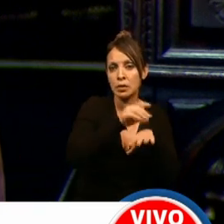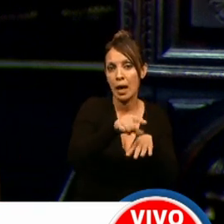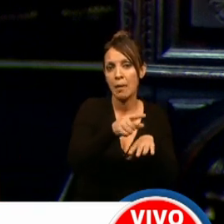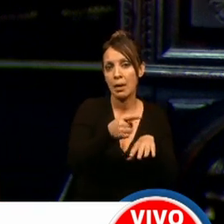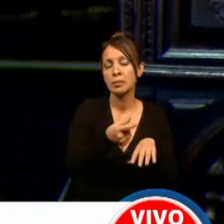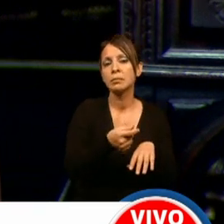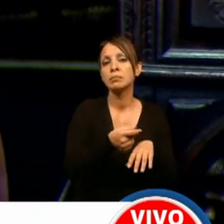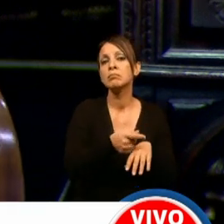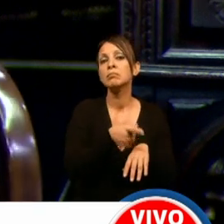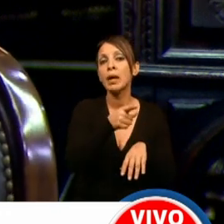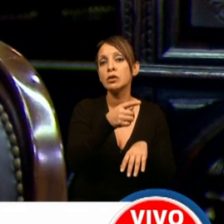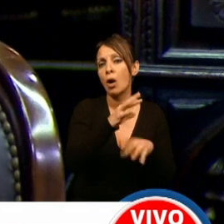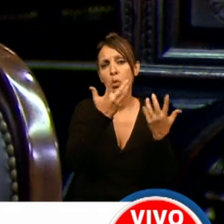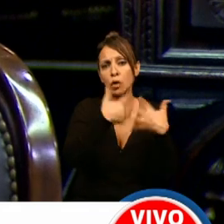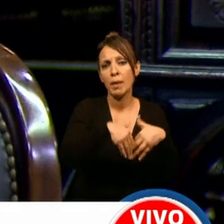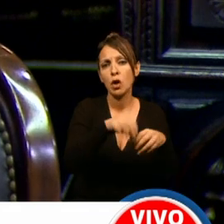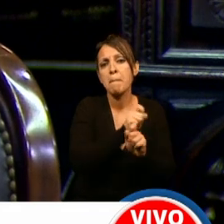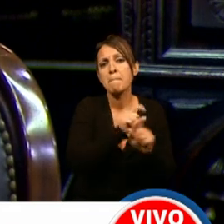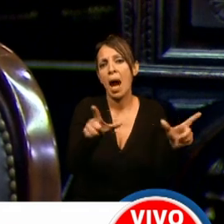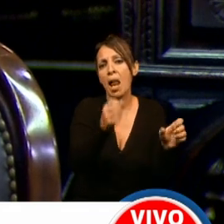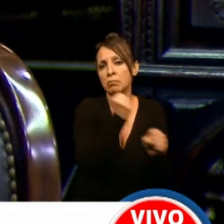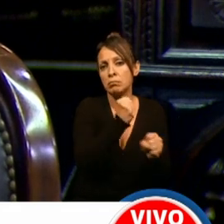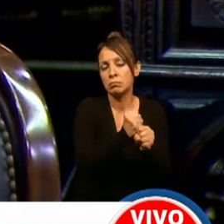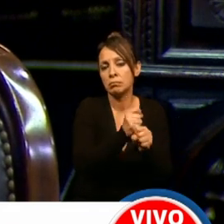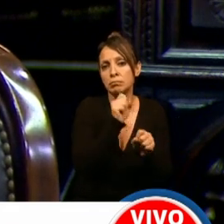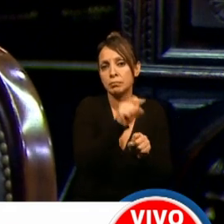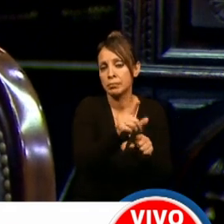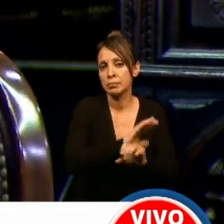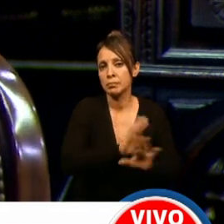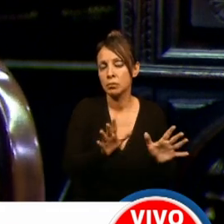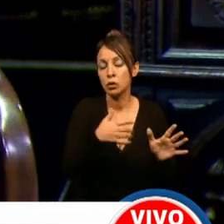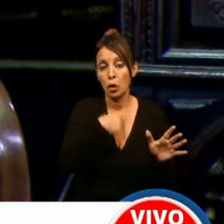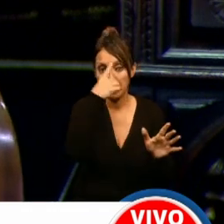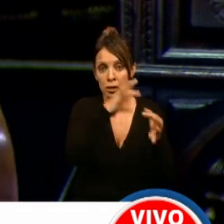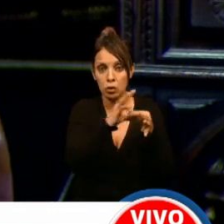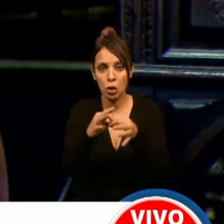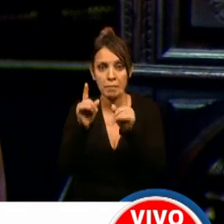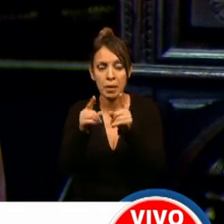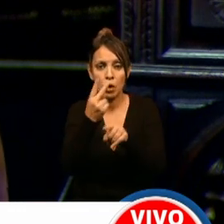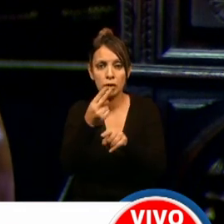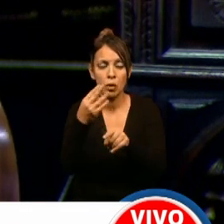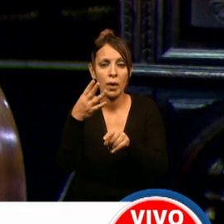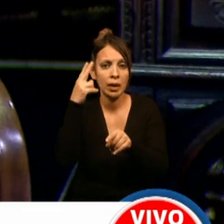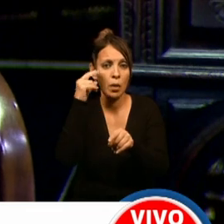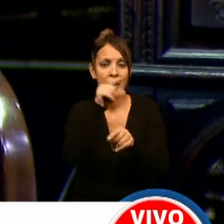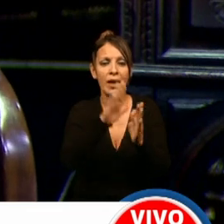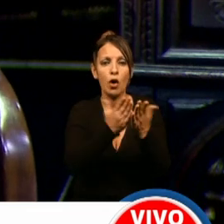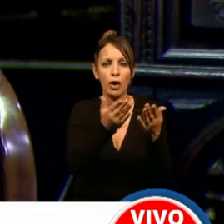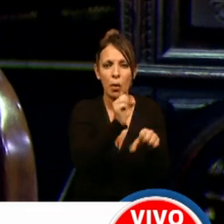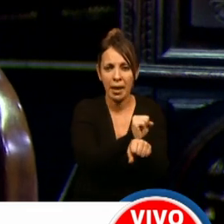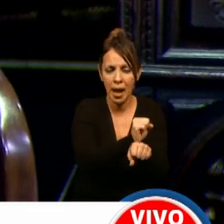constituyen mal desempeño creo que se está refiriendo al mal desempeño del artículo 249 del código penal